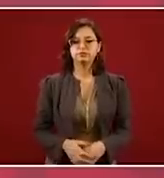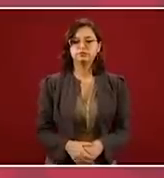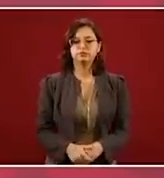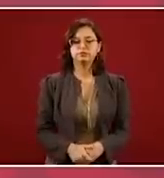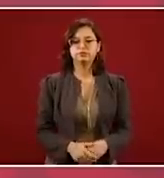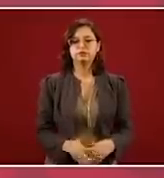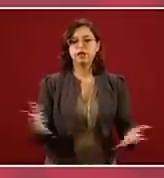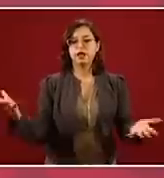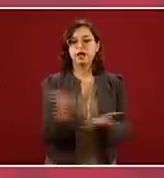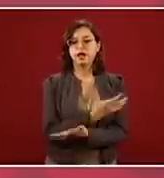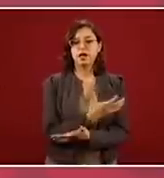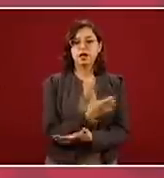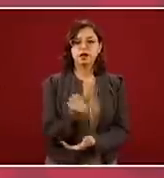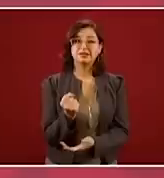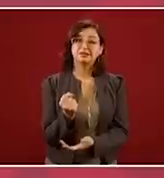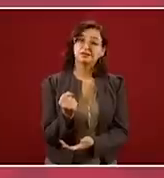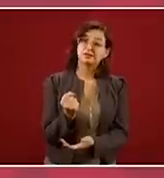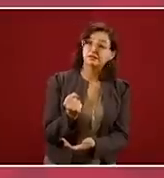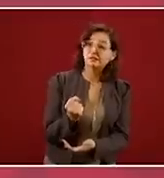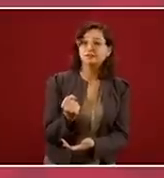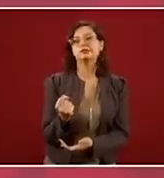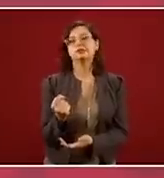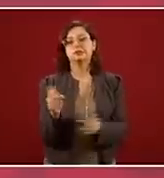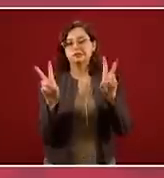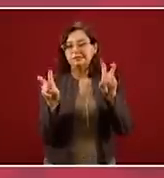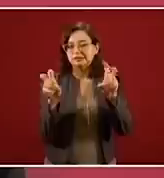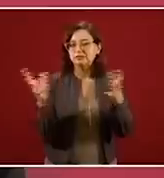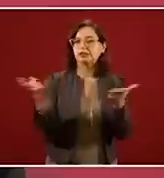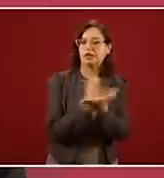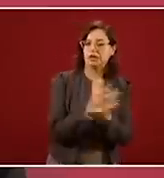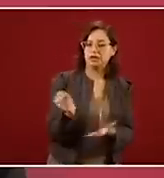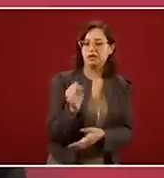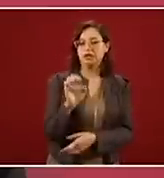llega Peña Nieto a la presidencia,